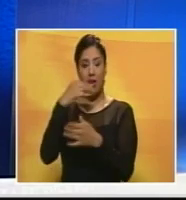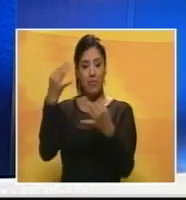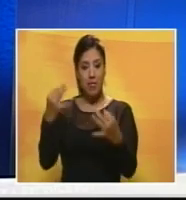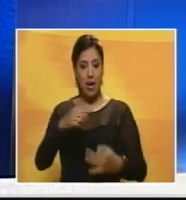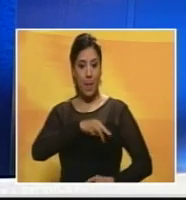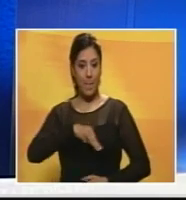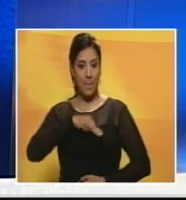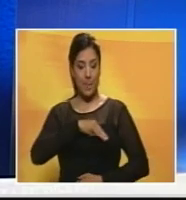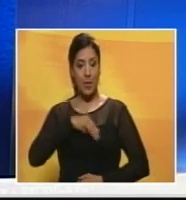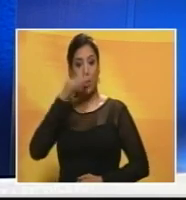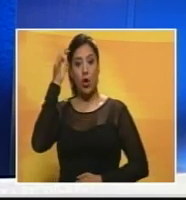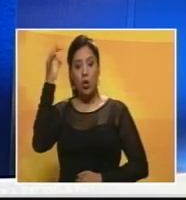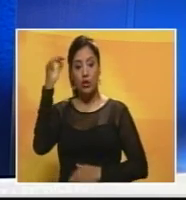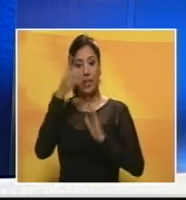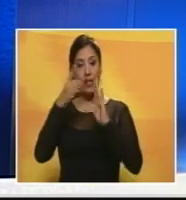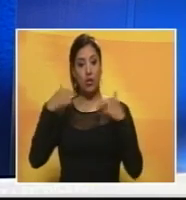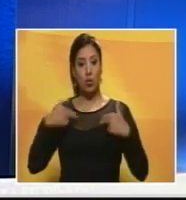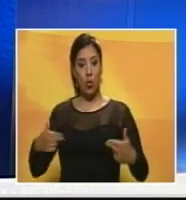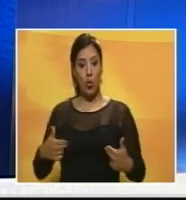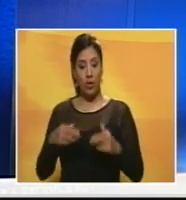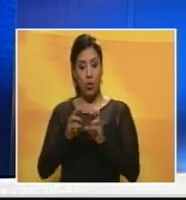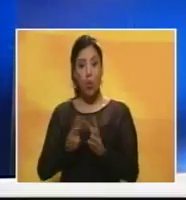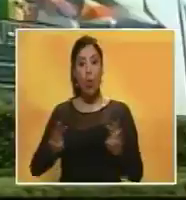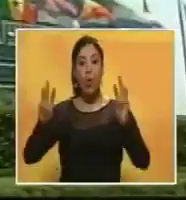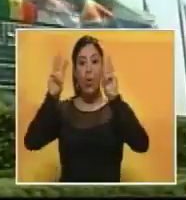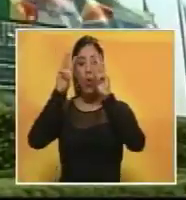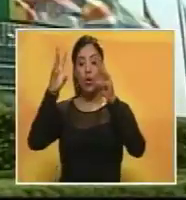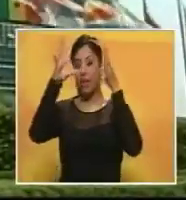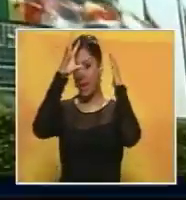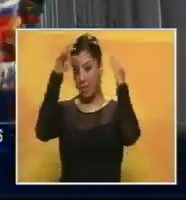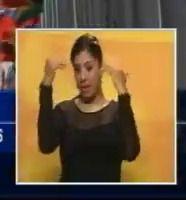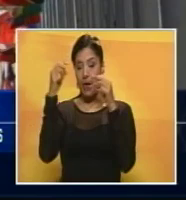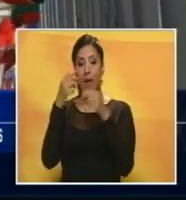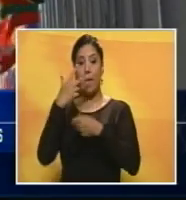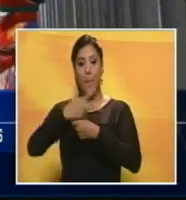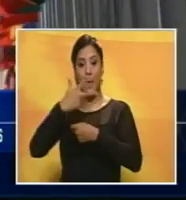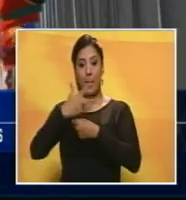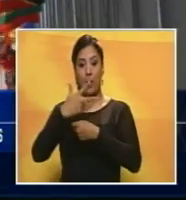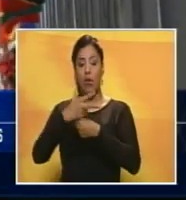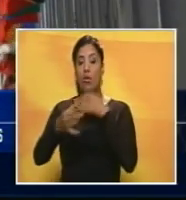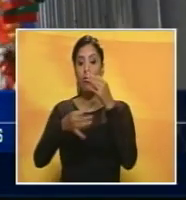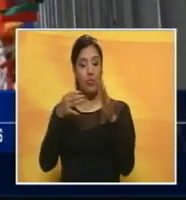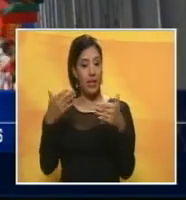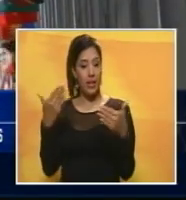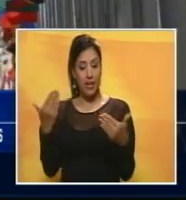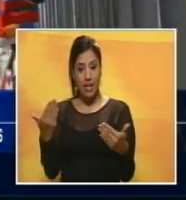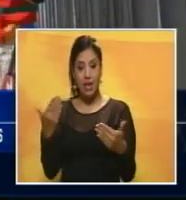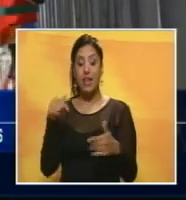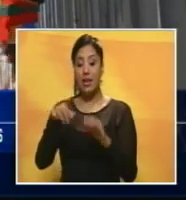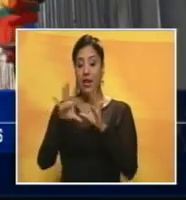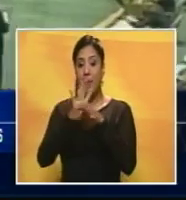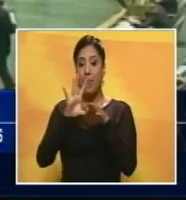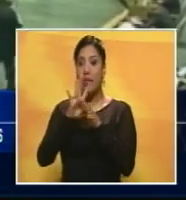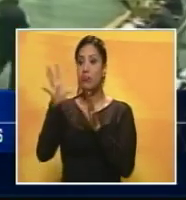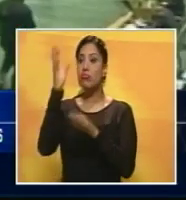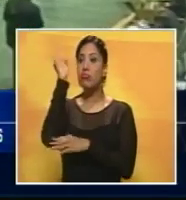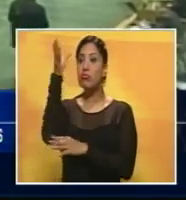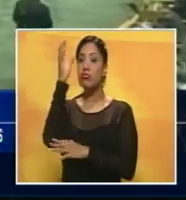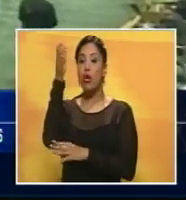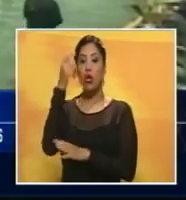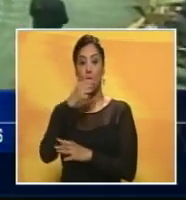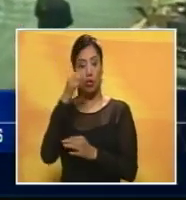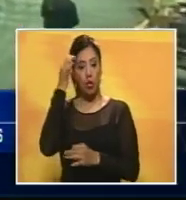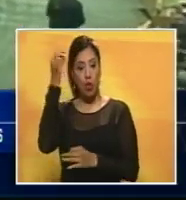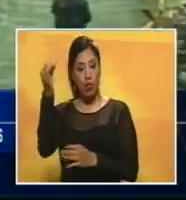ser miembro del Consejo de Derechos Humanos de la ONU. El embajador de Paraguay, Julio César Arriola, tomó este martes la palabra ante el Pleno